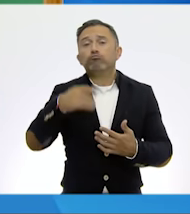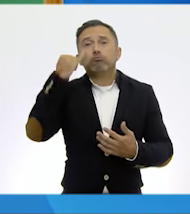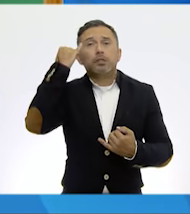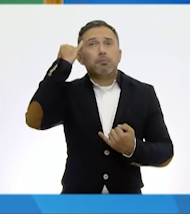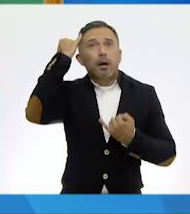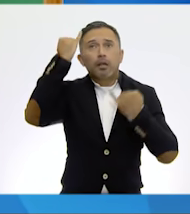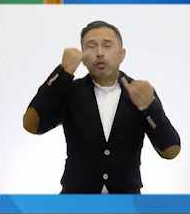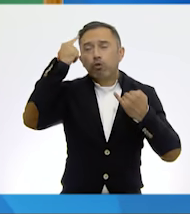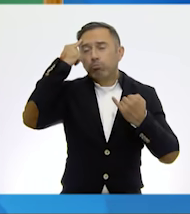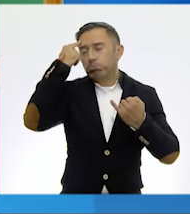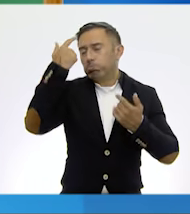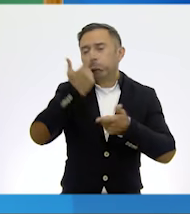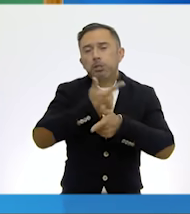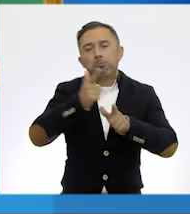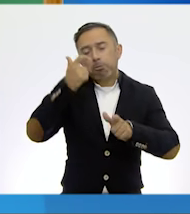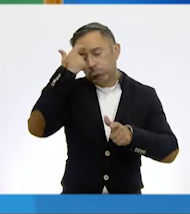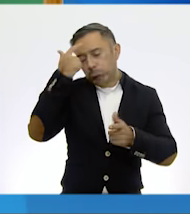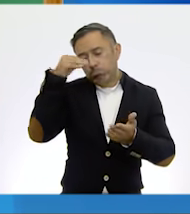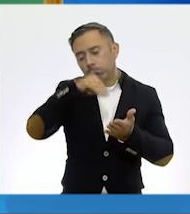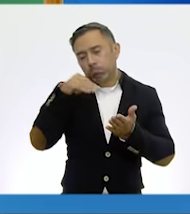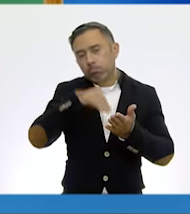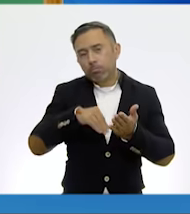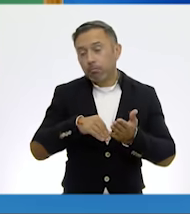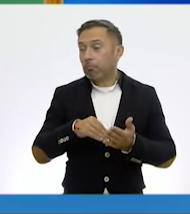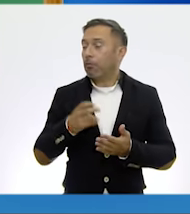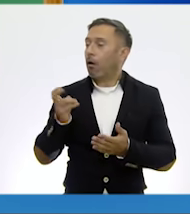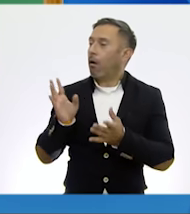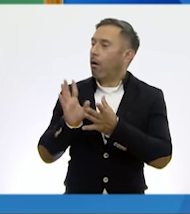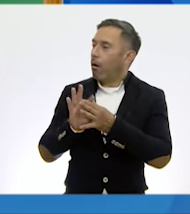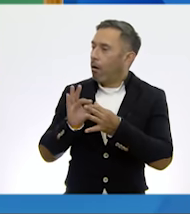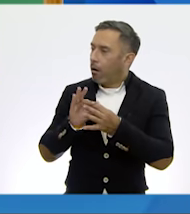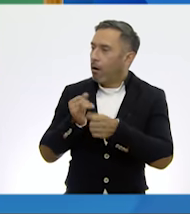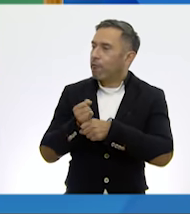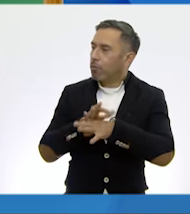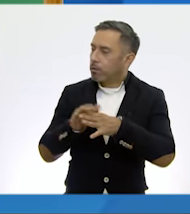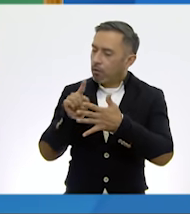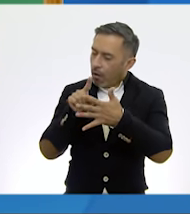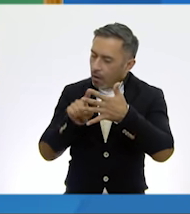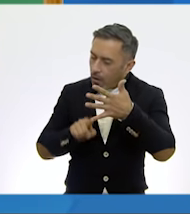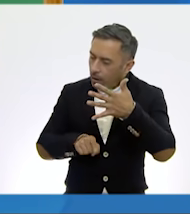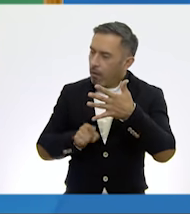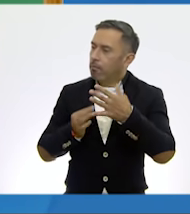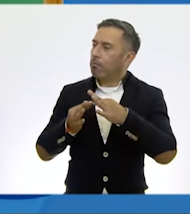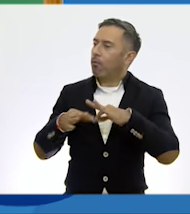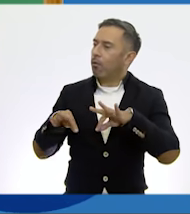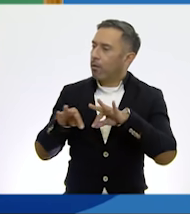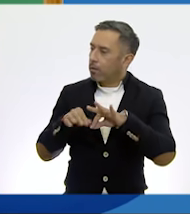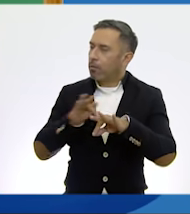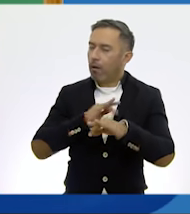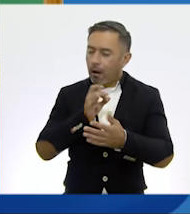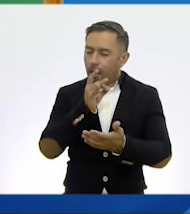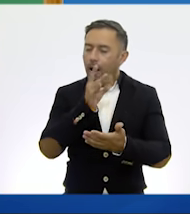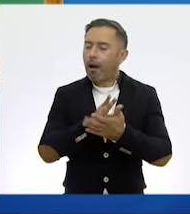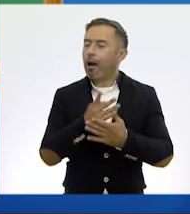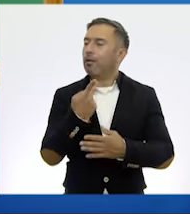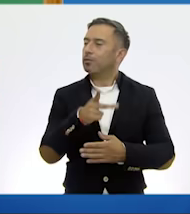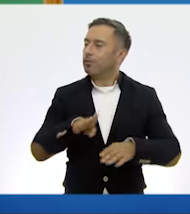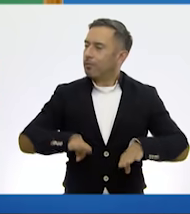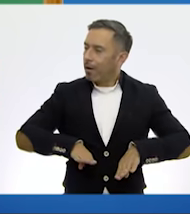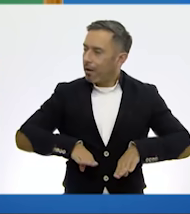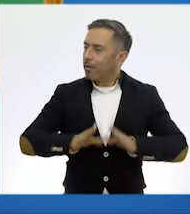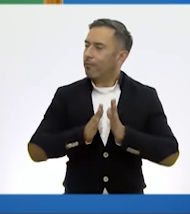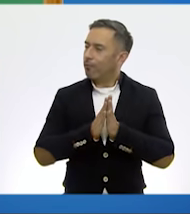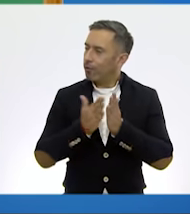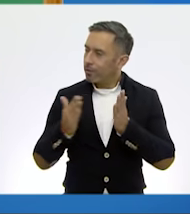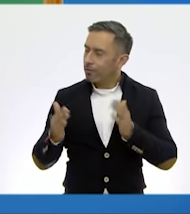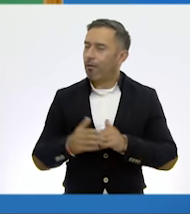Muy bien, bastante útil esta información para poder identificar los folletos por sus formas. Ah,